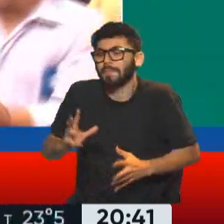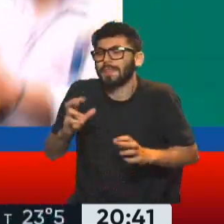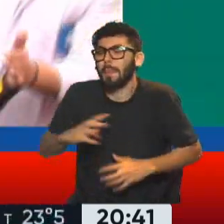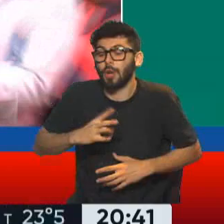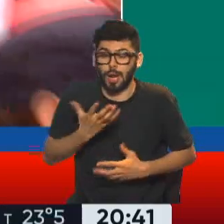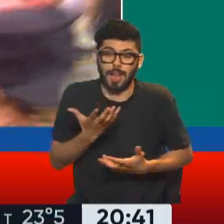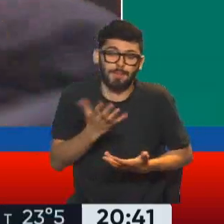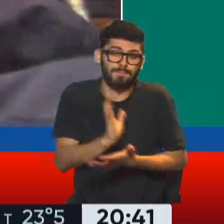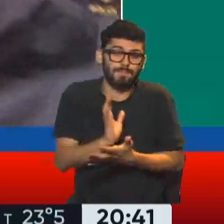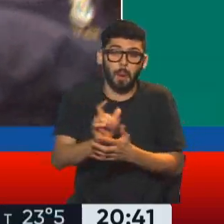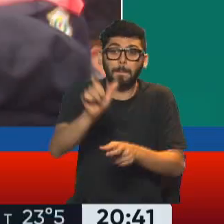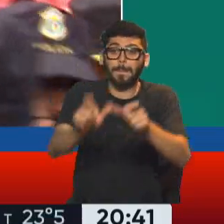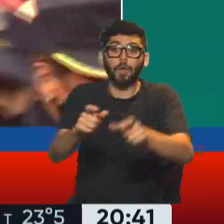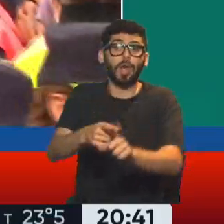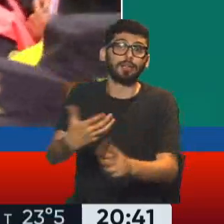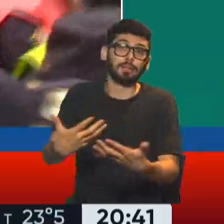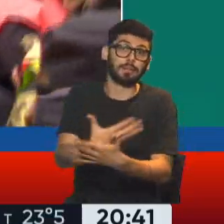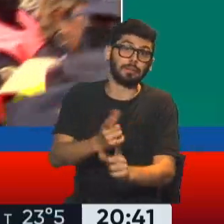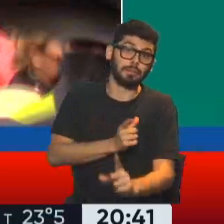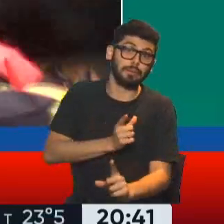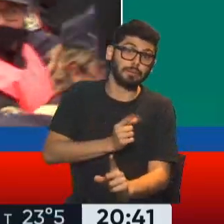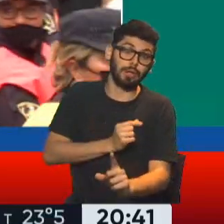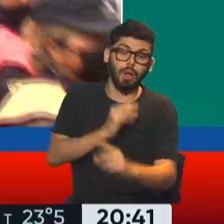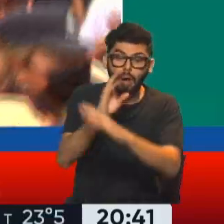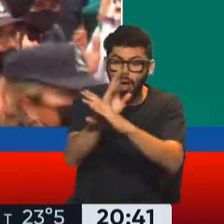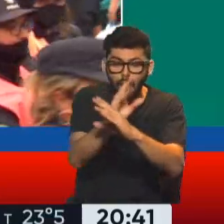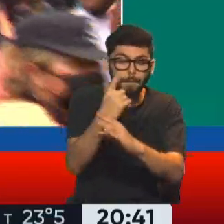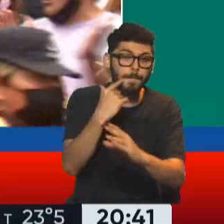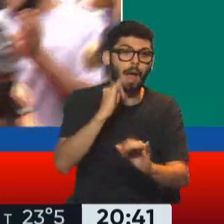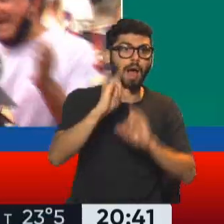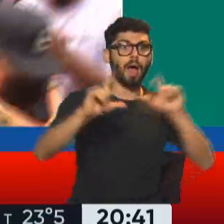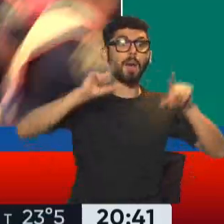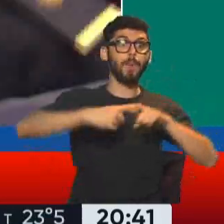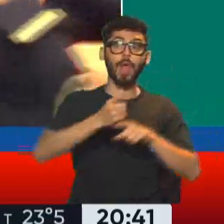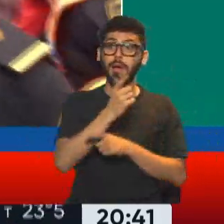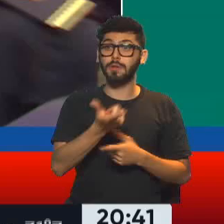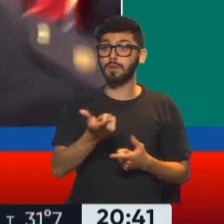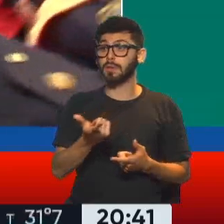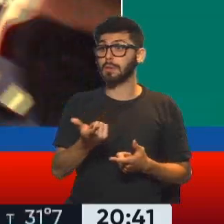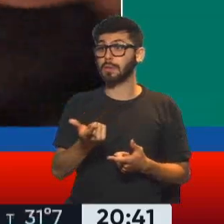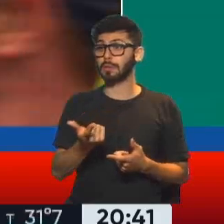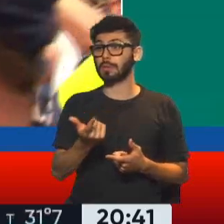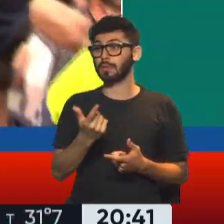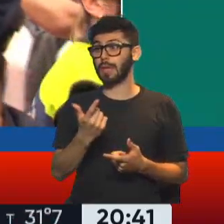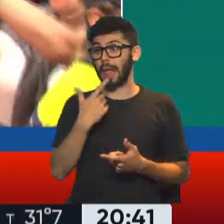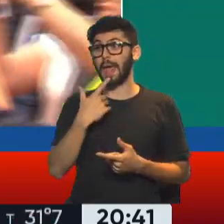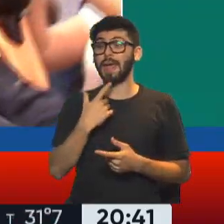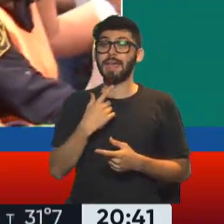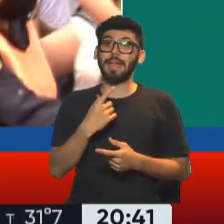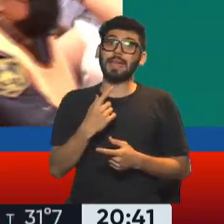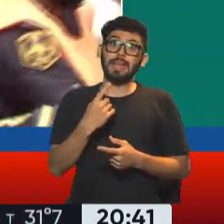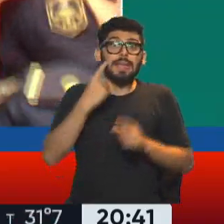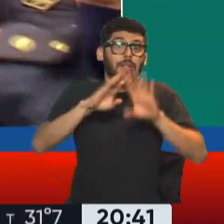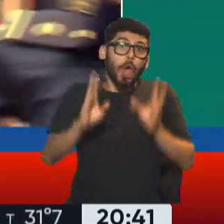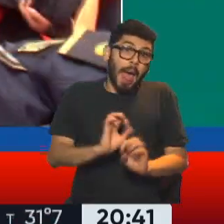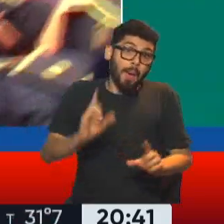espiar a personas dolidas para tener un argumento político es hasta tonto, te diría. Ni siquiera es de una gravedad institucional,